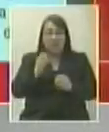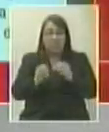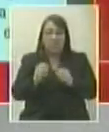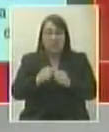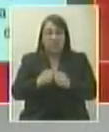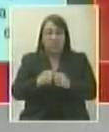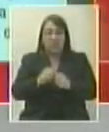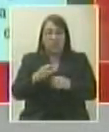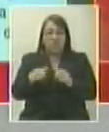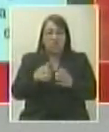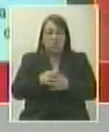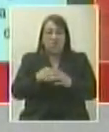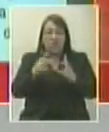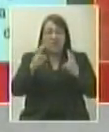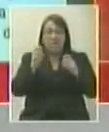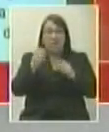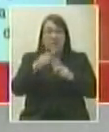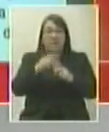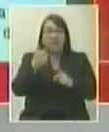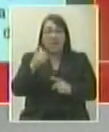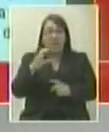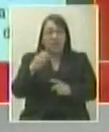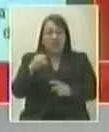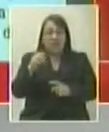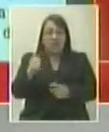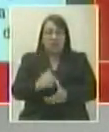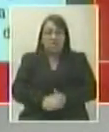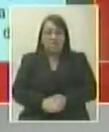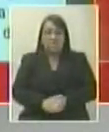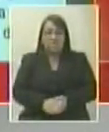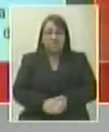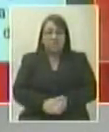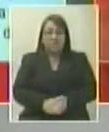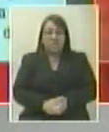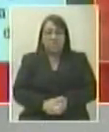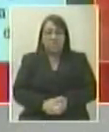rehabilitación de todo el sistema de agua y alcantarillado de la zona del Alto de la Alianza.